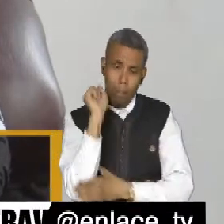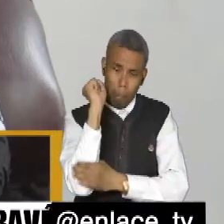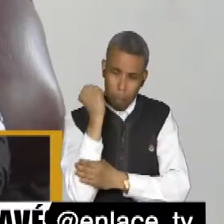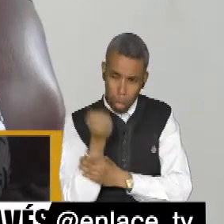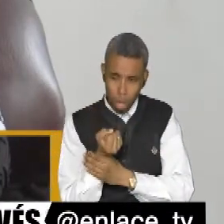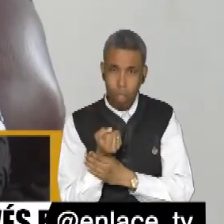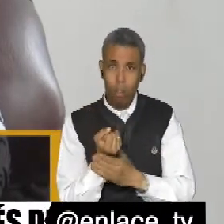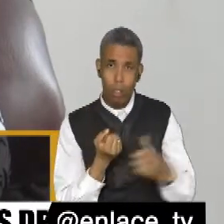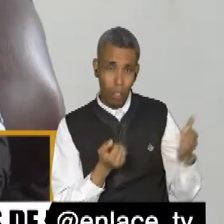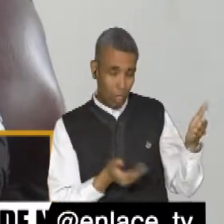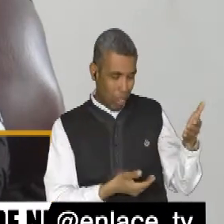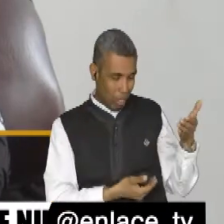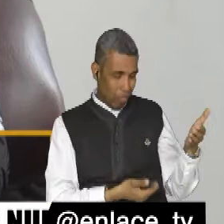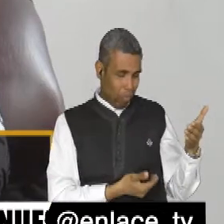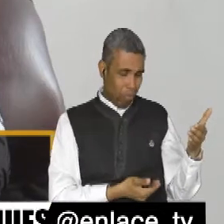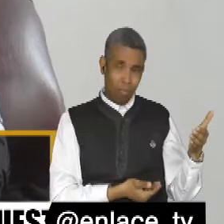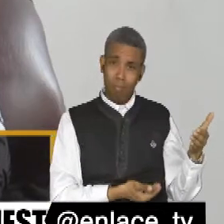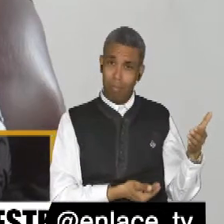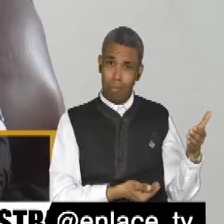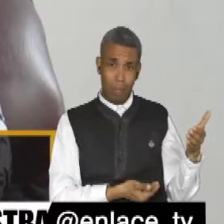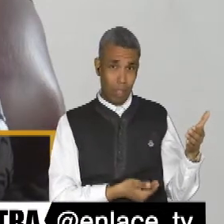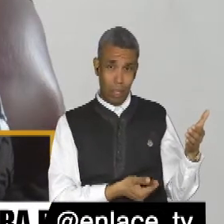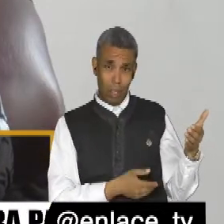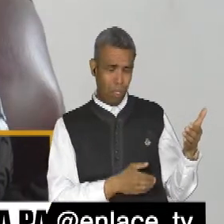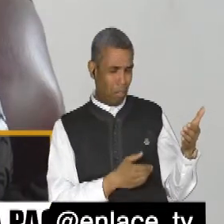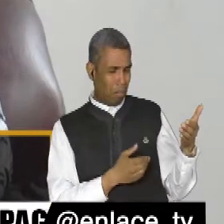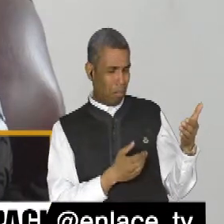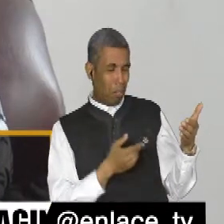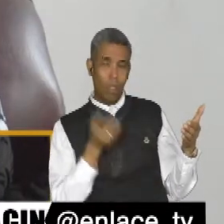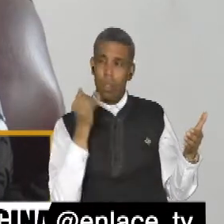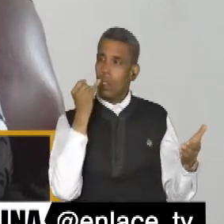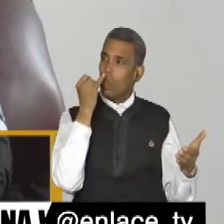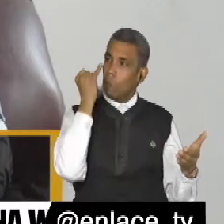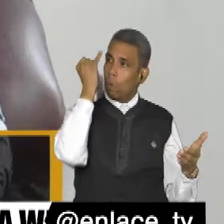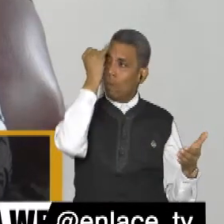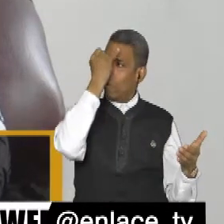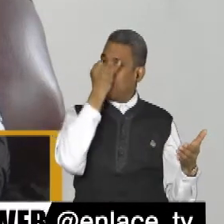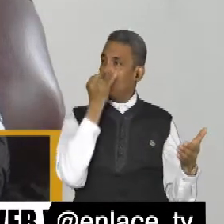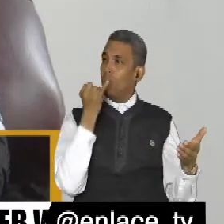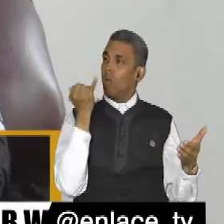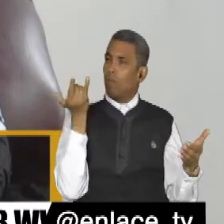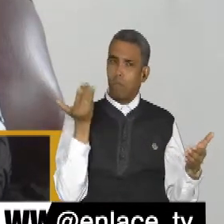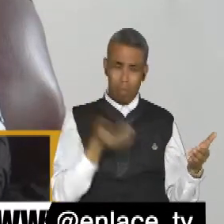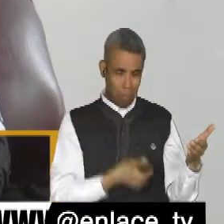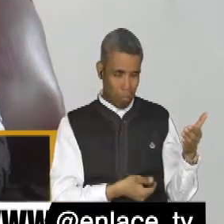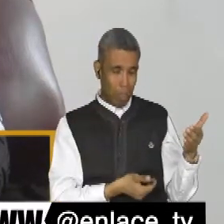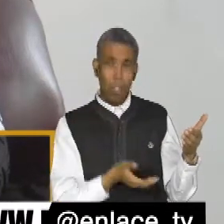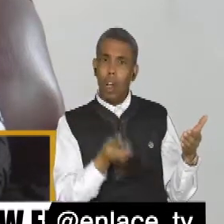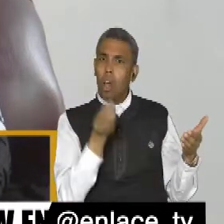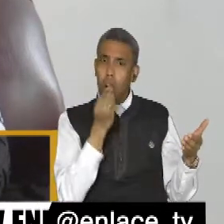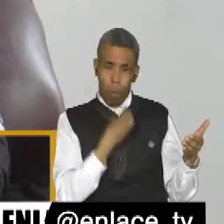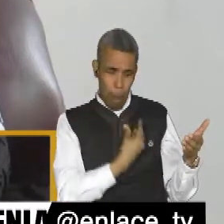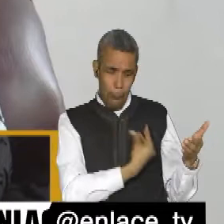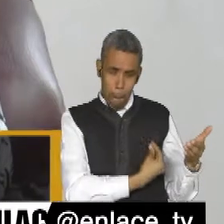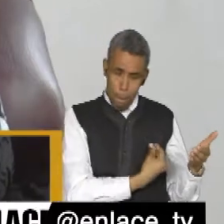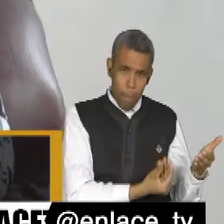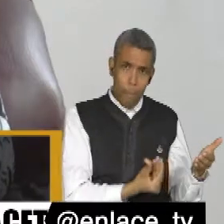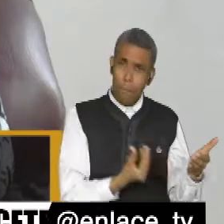nuestro niño ya no está igual. Él se está empeorando cada día más, ya casi no come, le da mucha